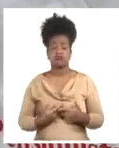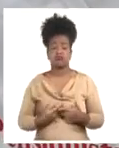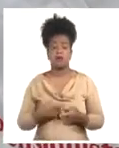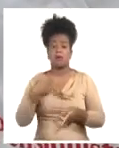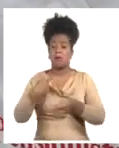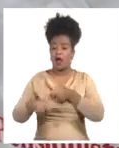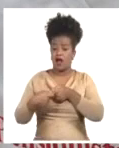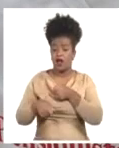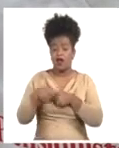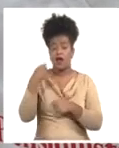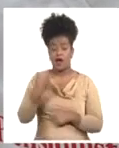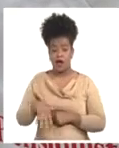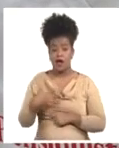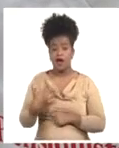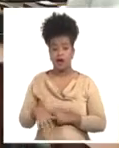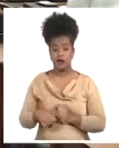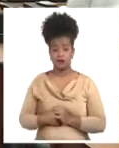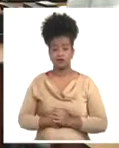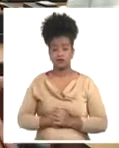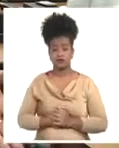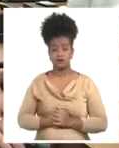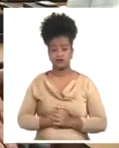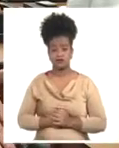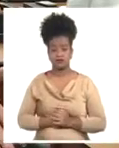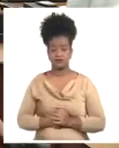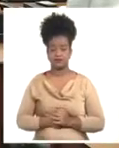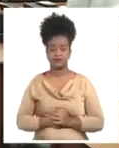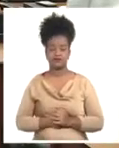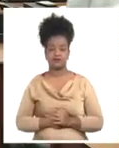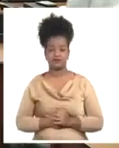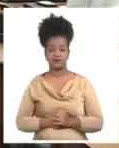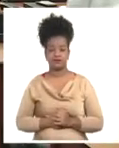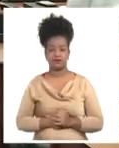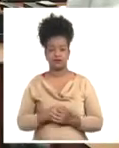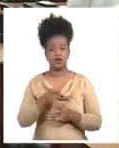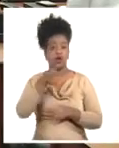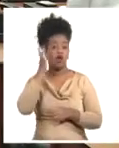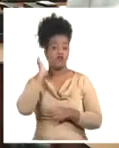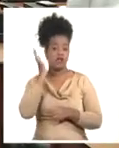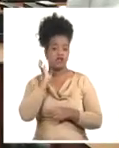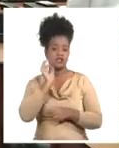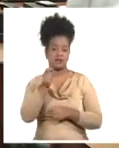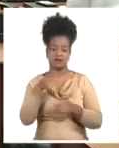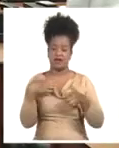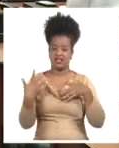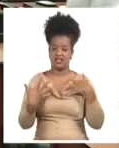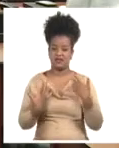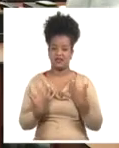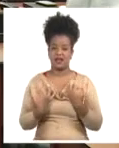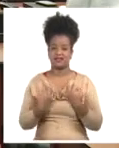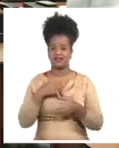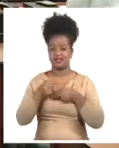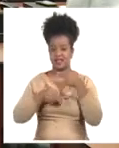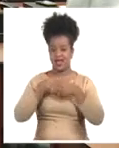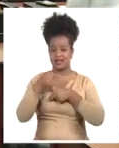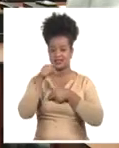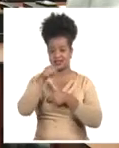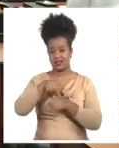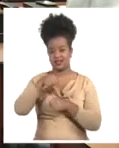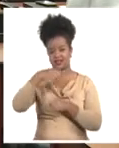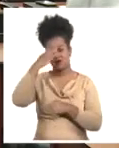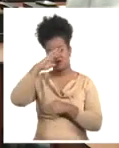muy caro, de manera muy cara. Esta conferencia forma parte de las actividades que se desarrolla en la isla